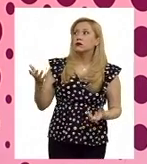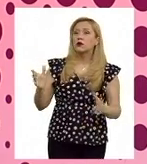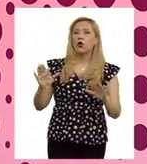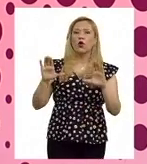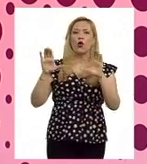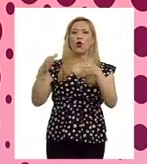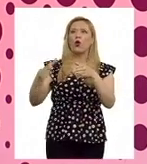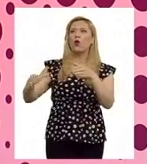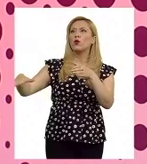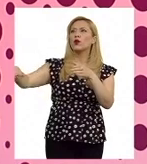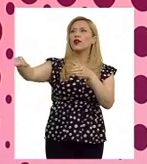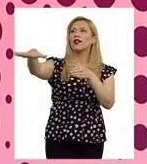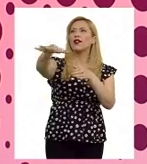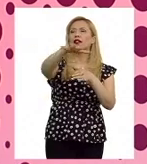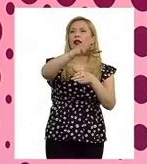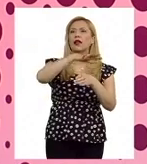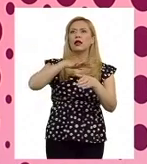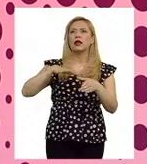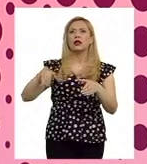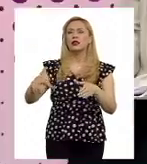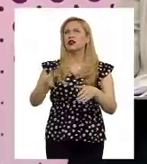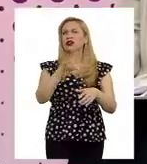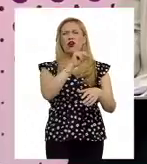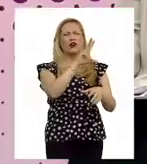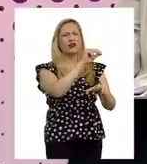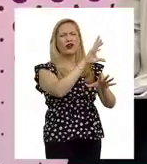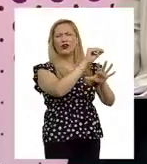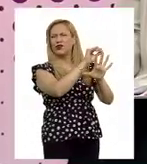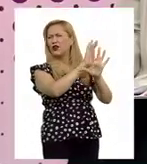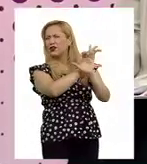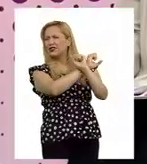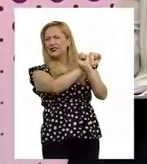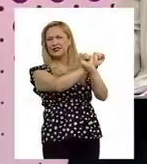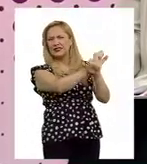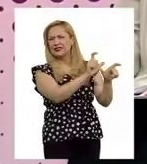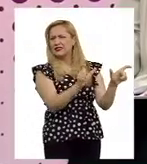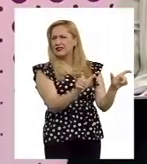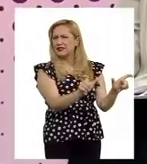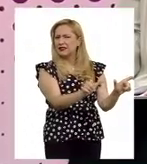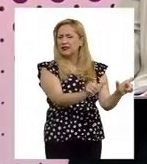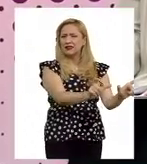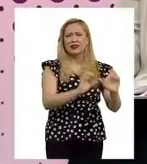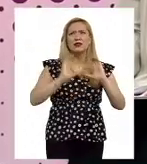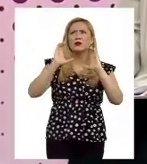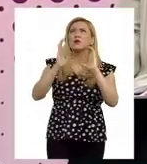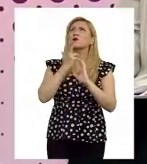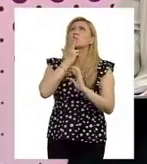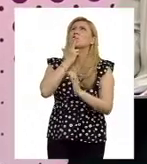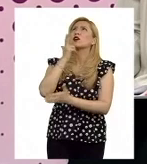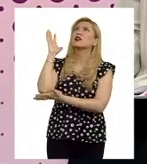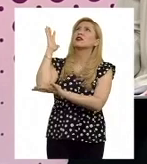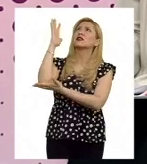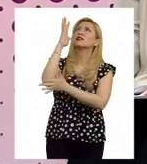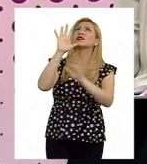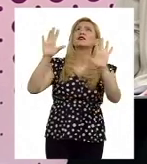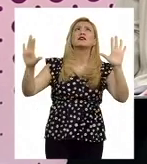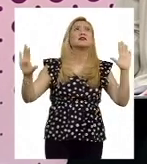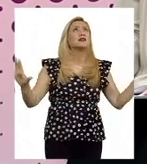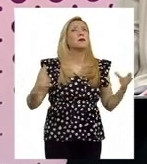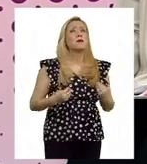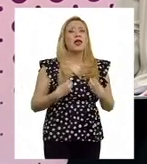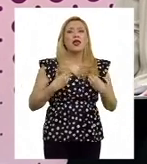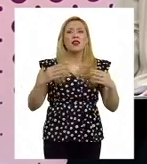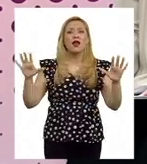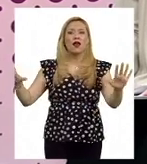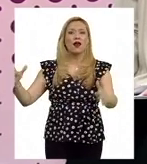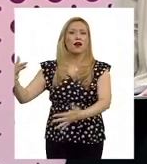comunidades que resisten a esto y que tratan de cuidar el medio ambiente como fuente de vida, ¿no?